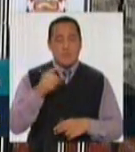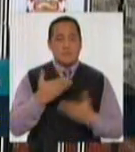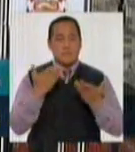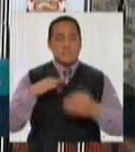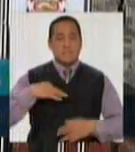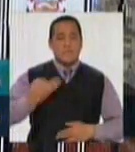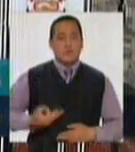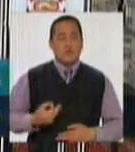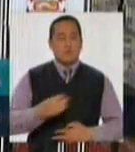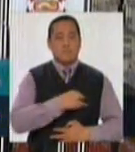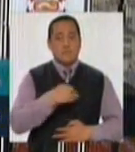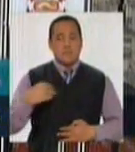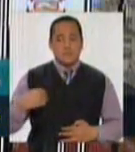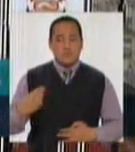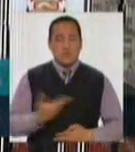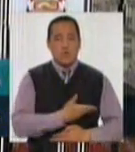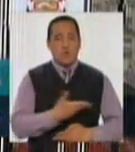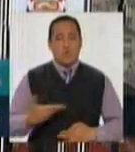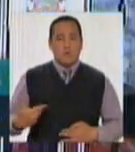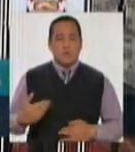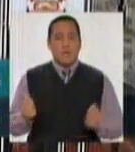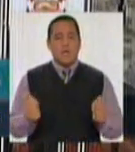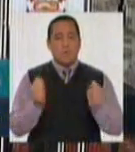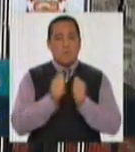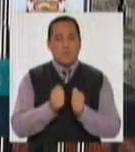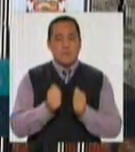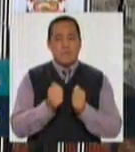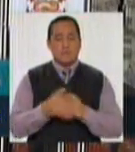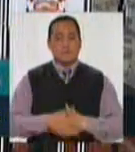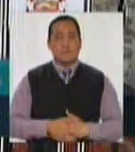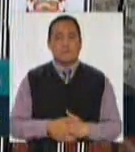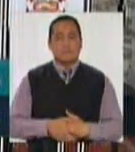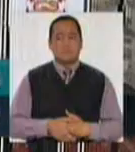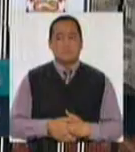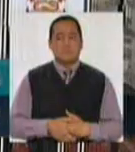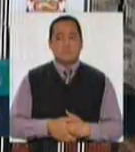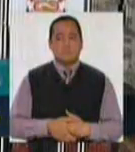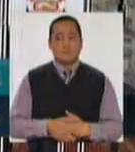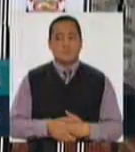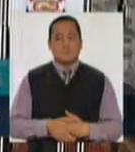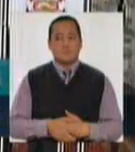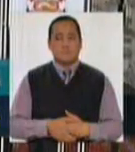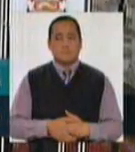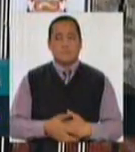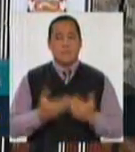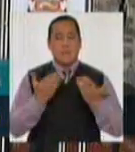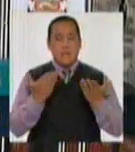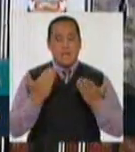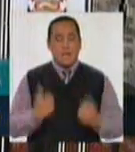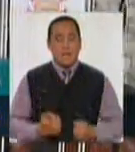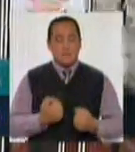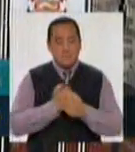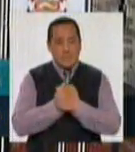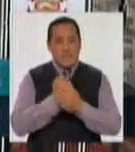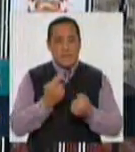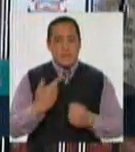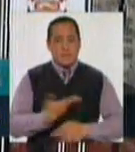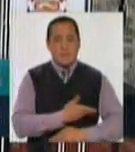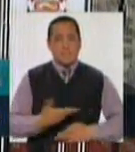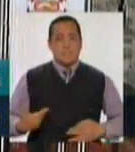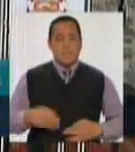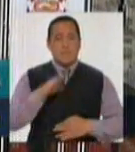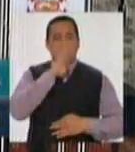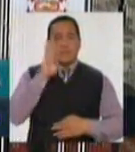Señores ministros de Estado que acompañan a la querida presidenta del Brasil,